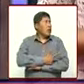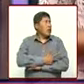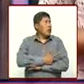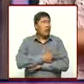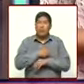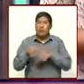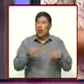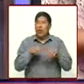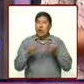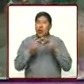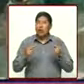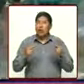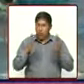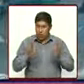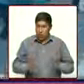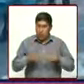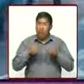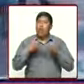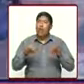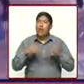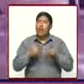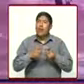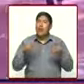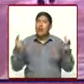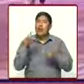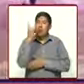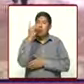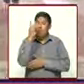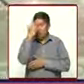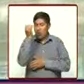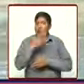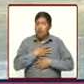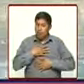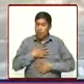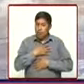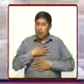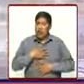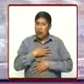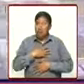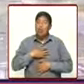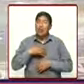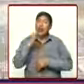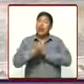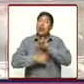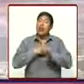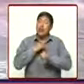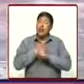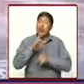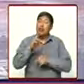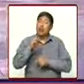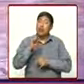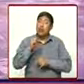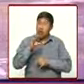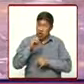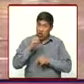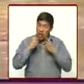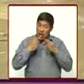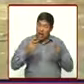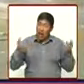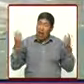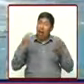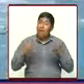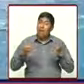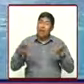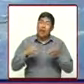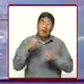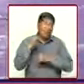de los potosinos, la fiesta grande de Bolivia. Y estamos disfrutando porque sí, la UNESCO ha declarado como patrimonio, sin duda alguna, justamente por lo que está aquí a